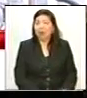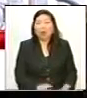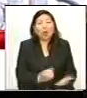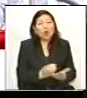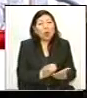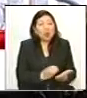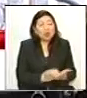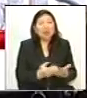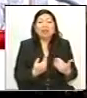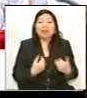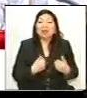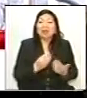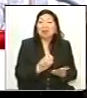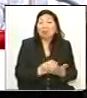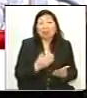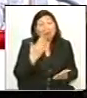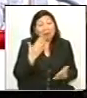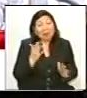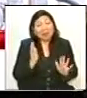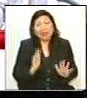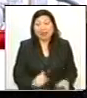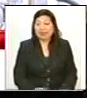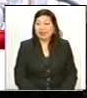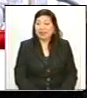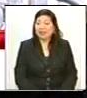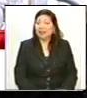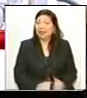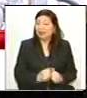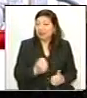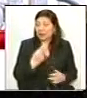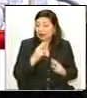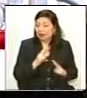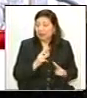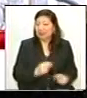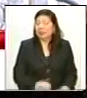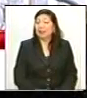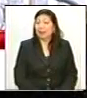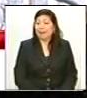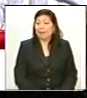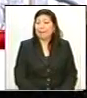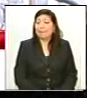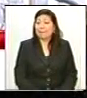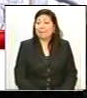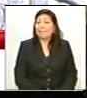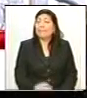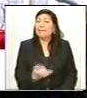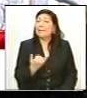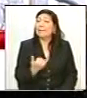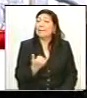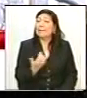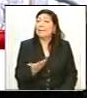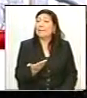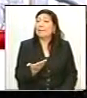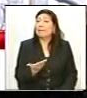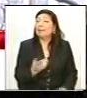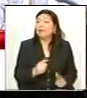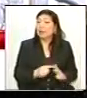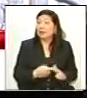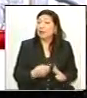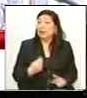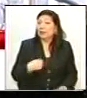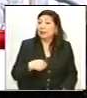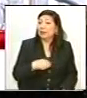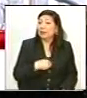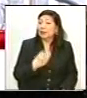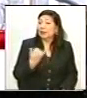contratando a los que tenían que contratar, me imagino, levantaron esas observaciones, ¿no? Ahora, recién nosotros